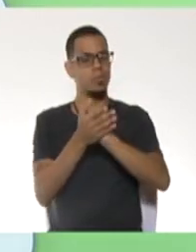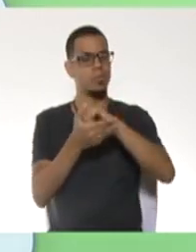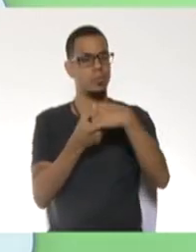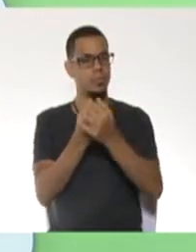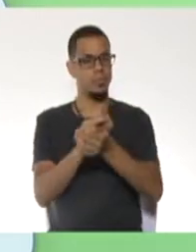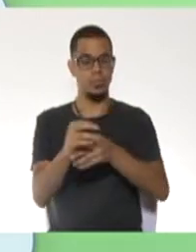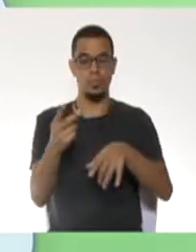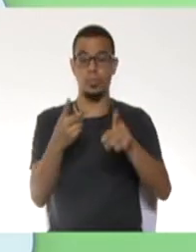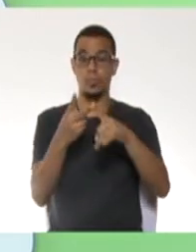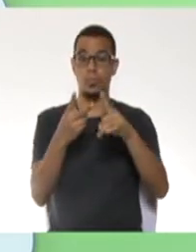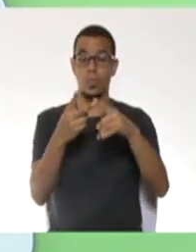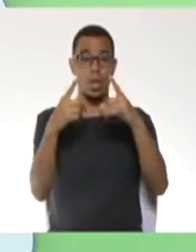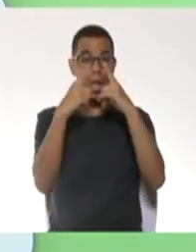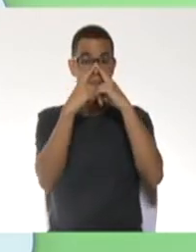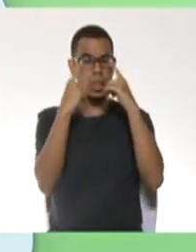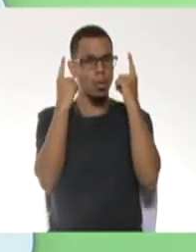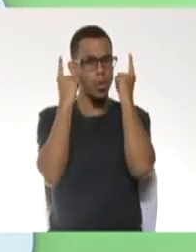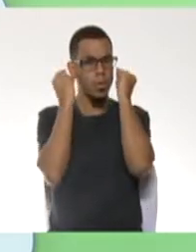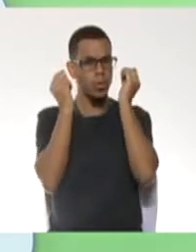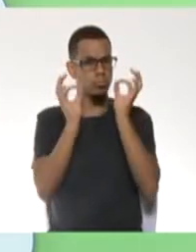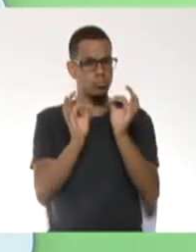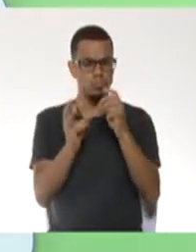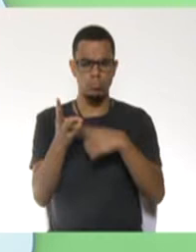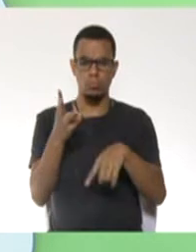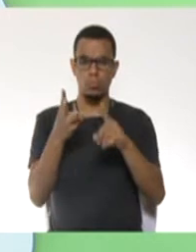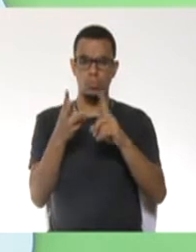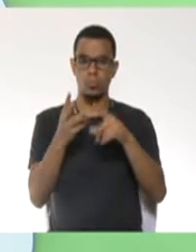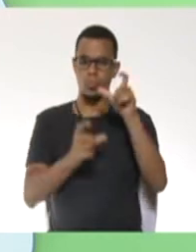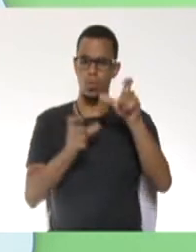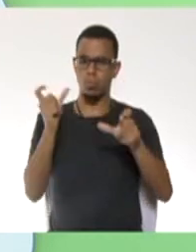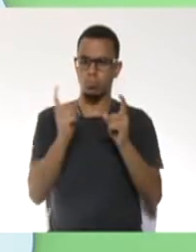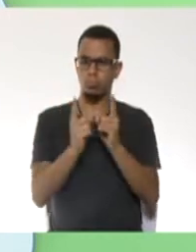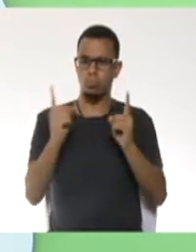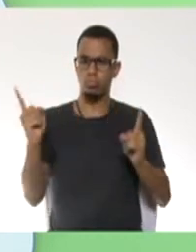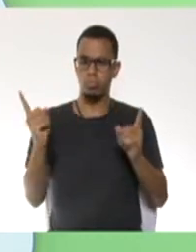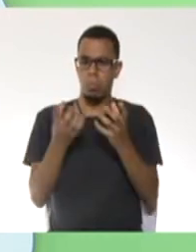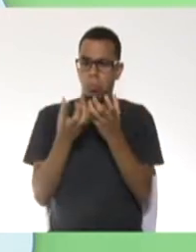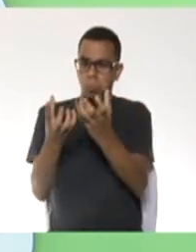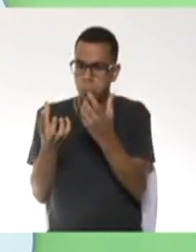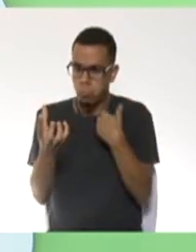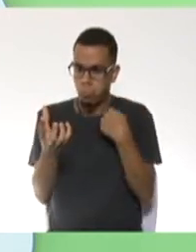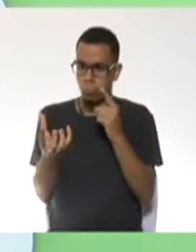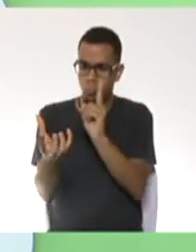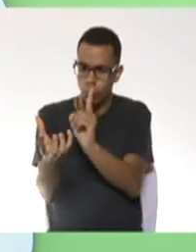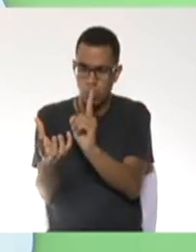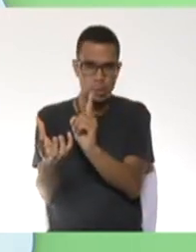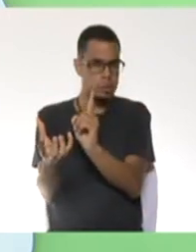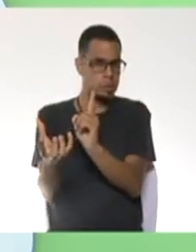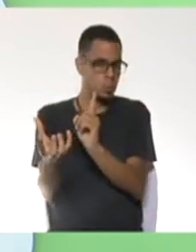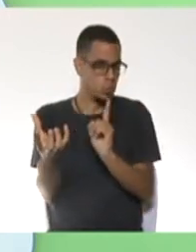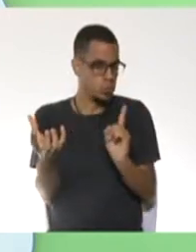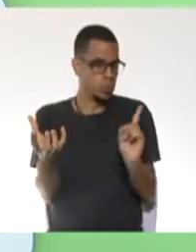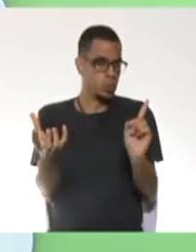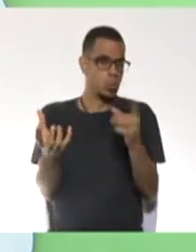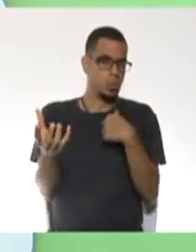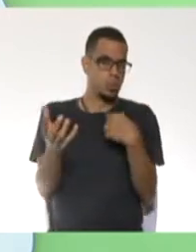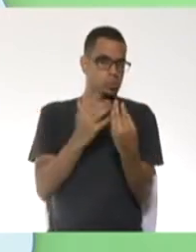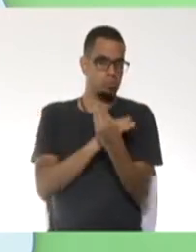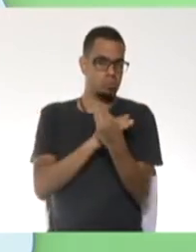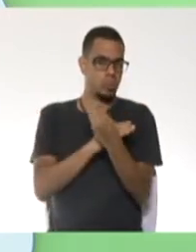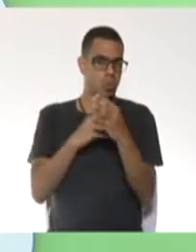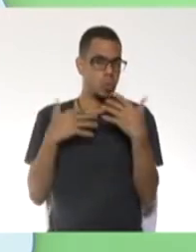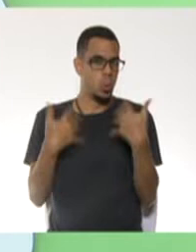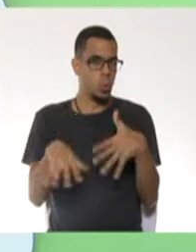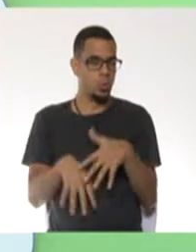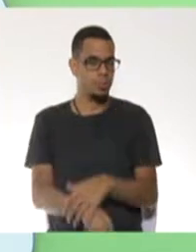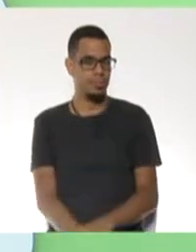jabón, el uso correcto del tapabocas o mascarilla y evitar las aglomeraciones manteniendo un distanciamiento físico saludable.